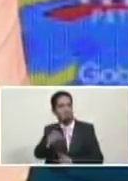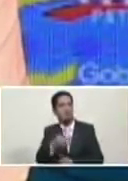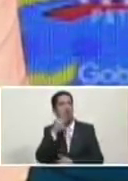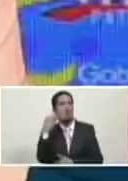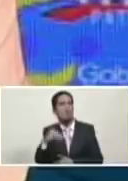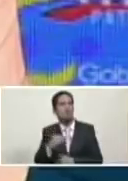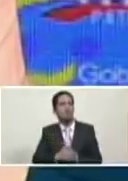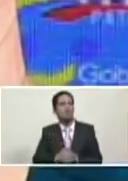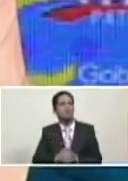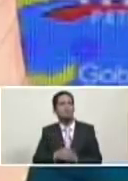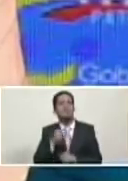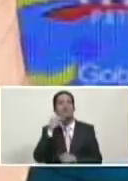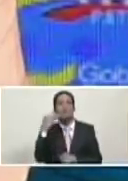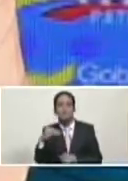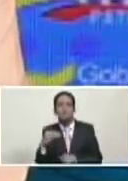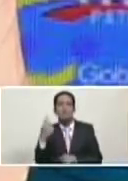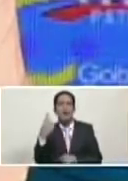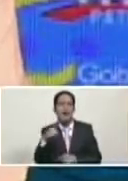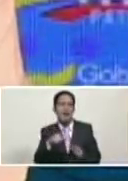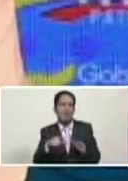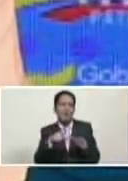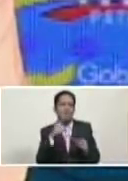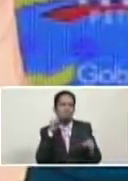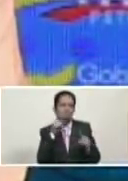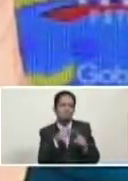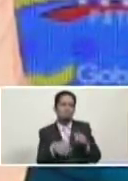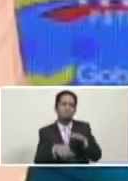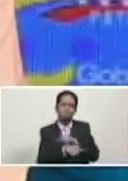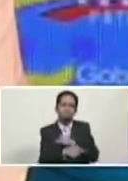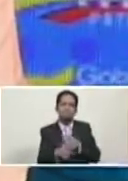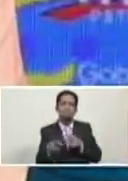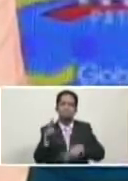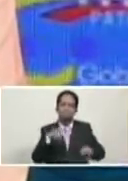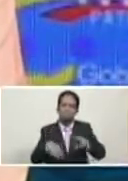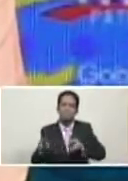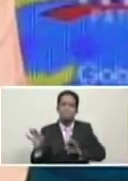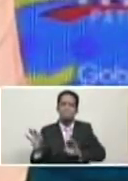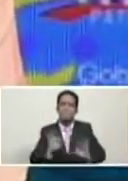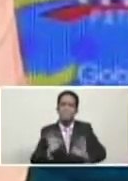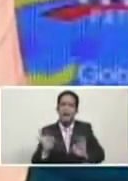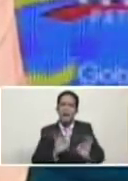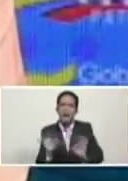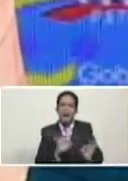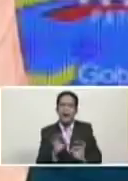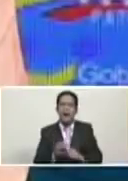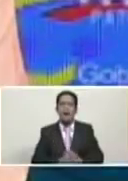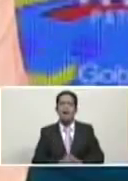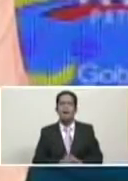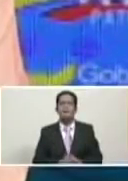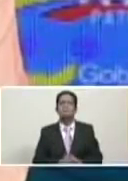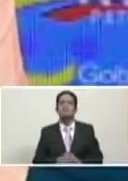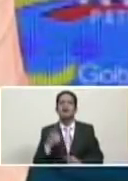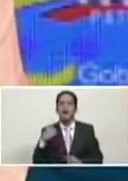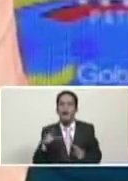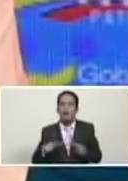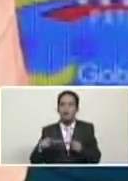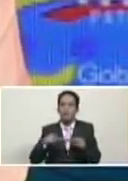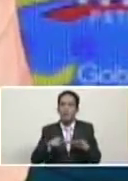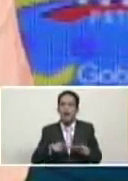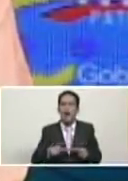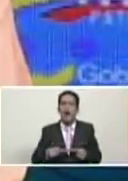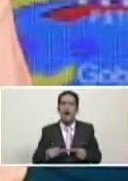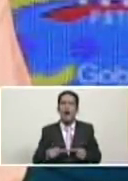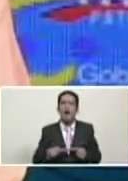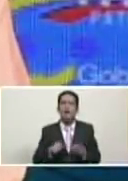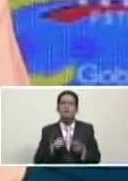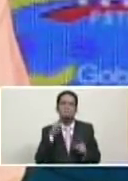para que la juventud tenga espacios para su recreación, para su preparación, tenga espacio para